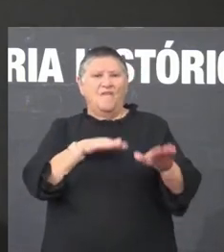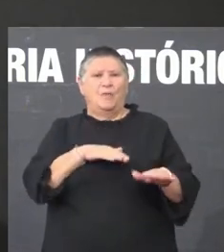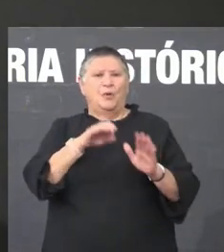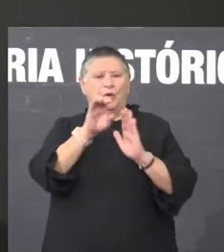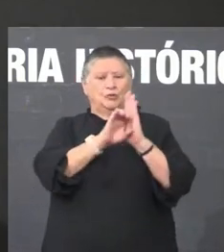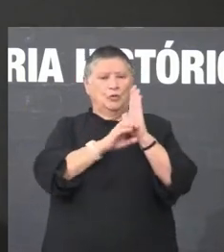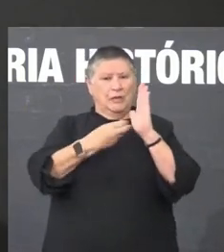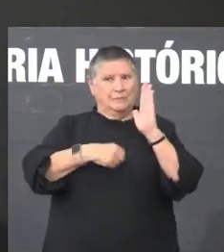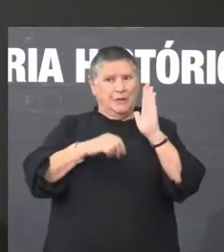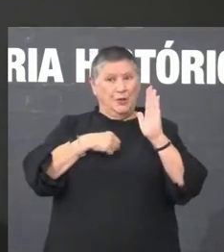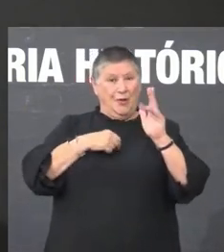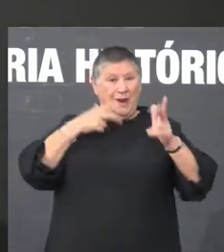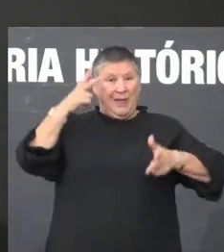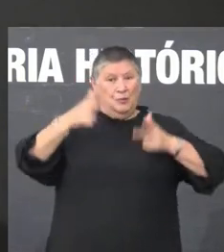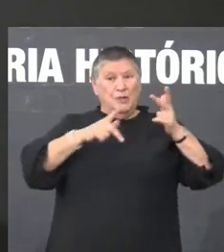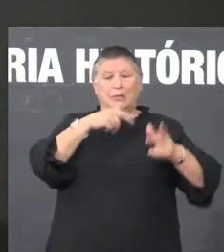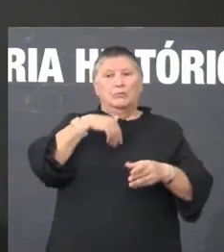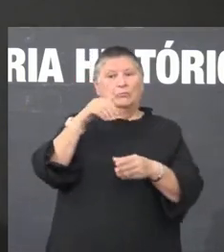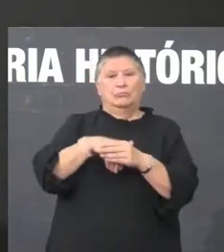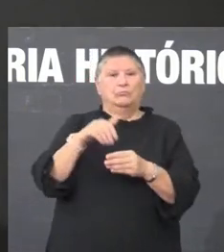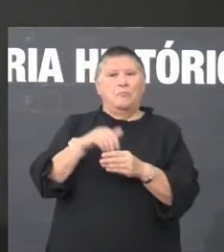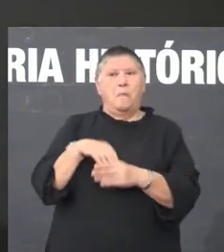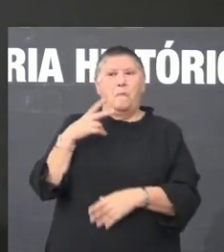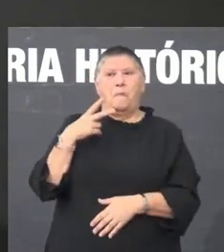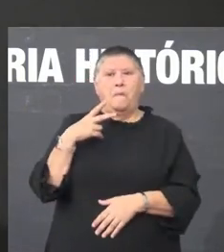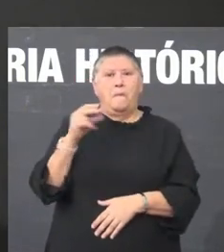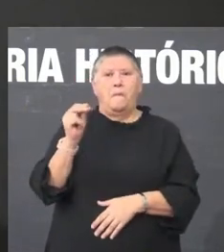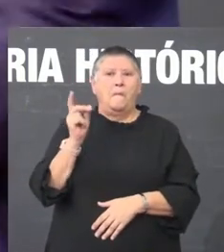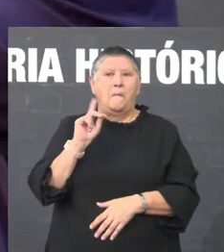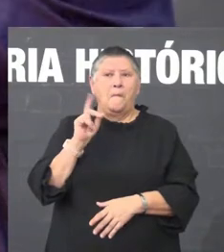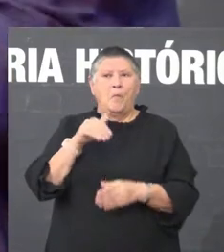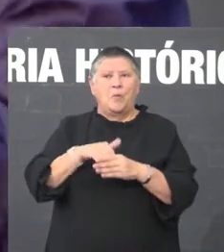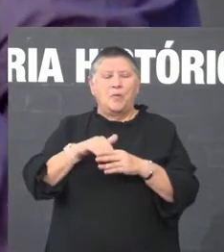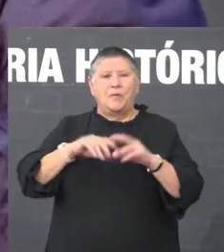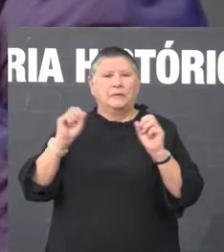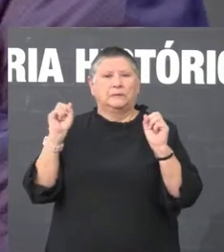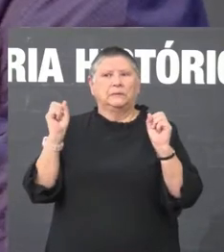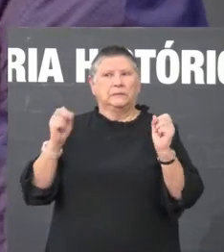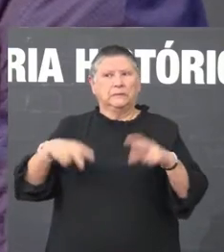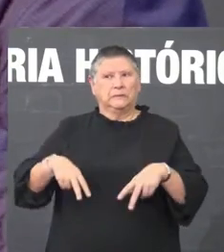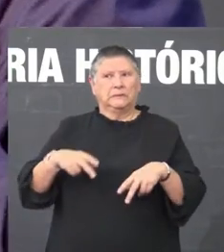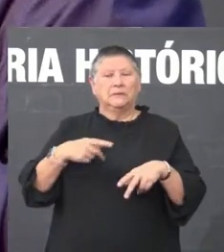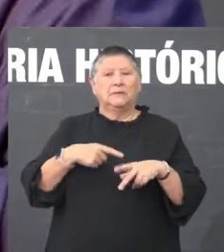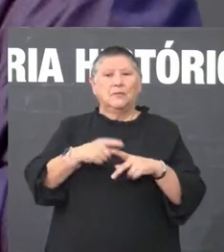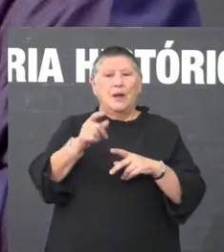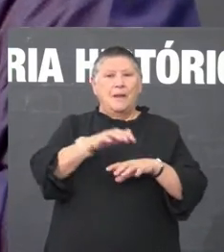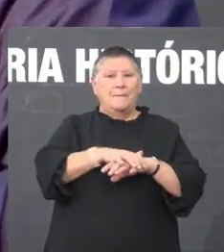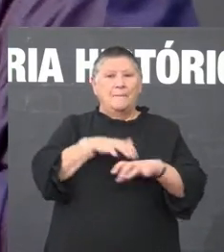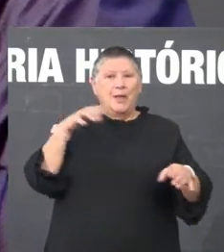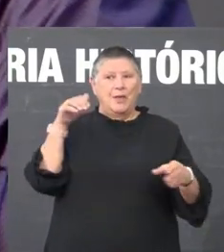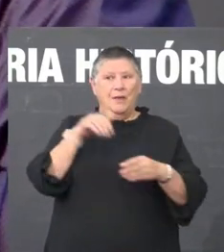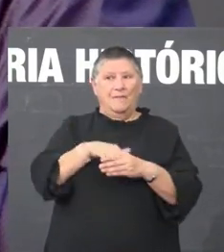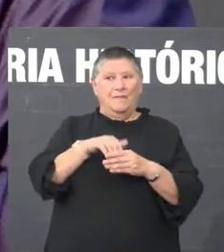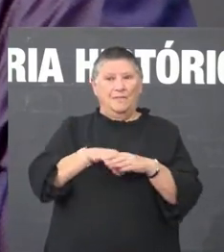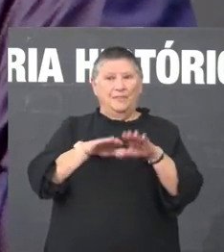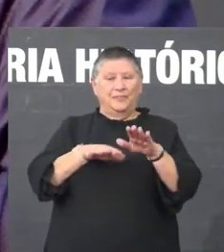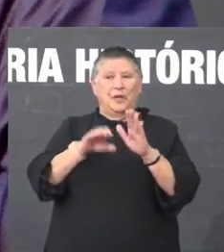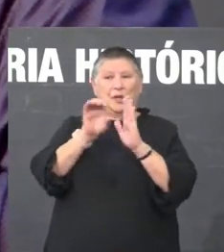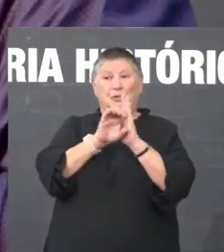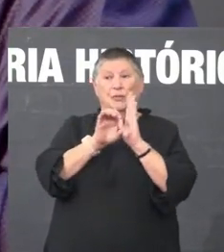además no llegó al 40 el censo, del total del censo, los votos favorables a la Constitución,